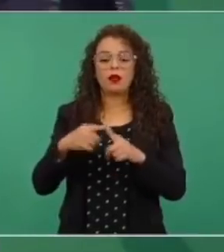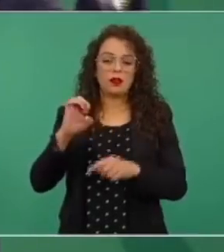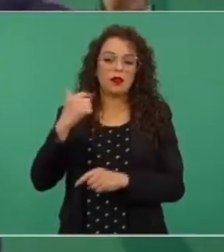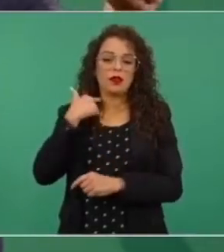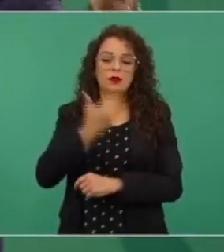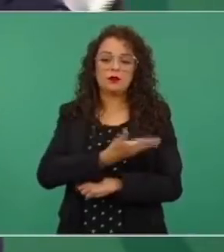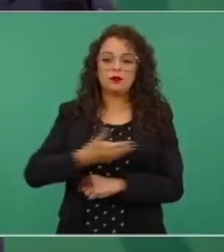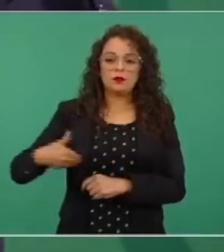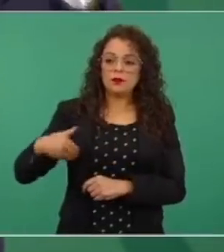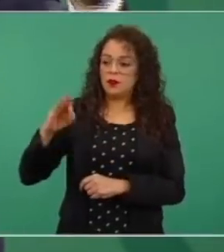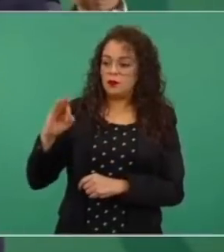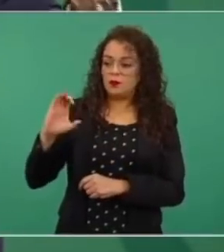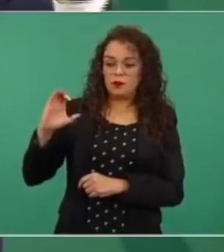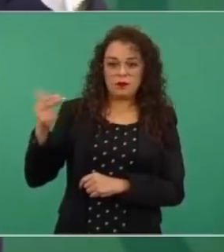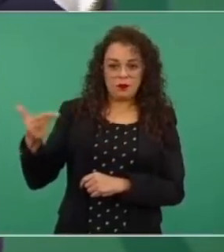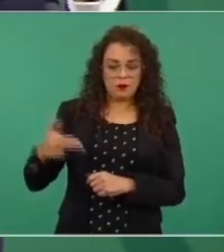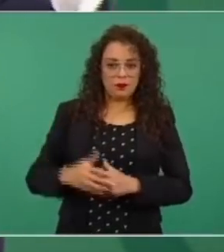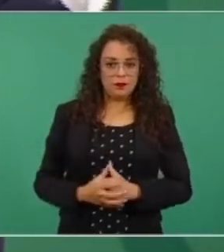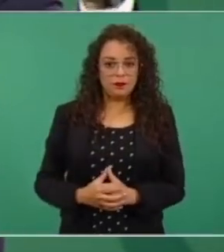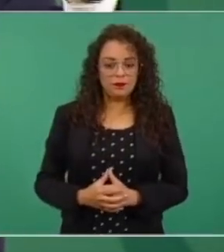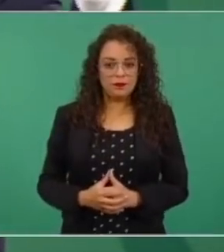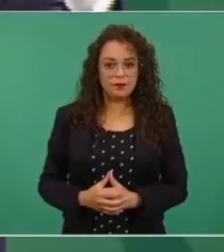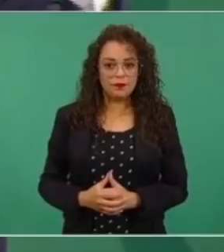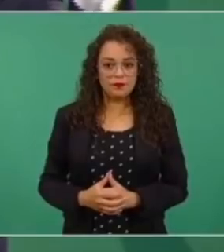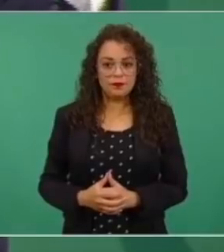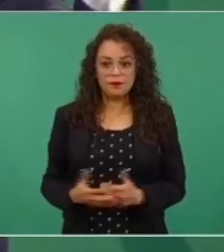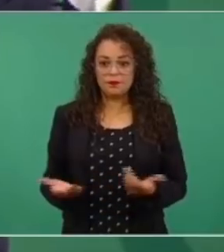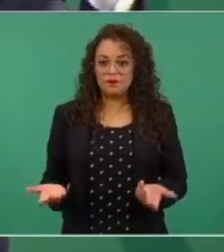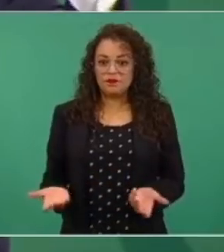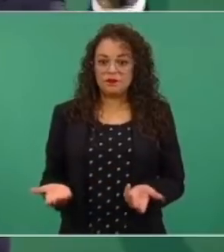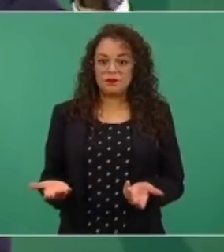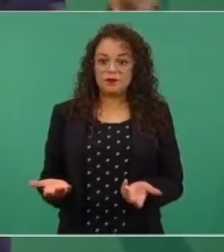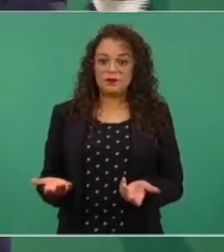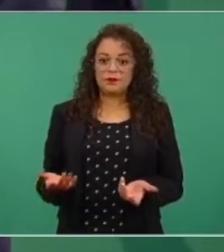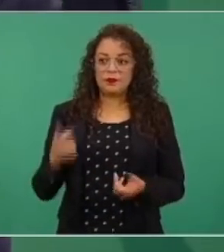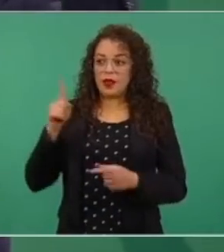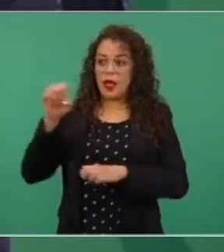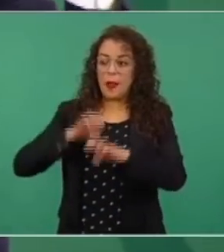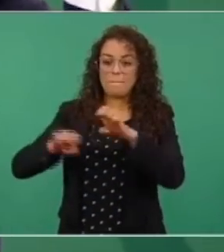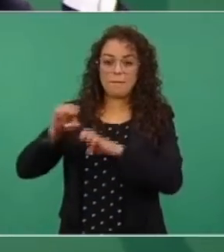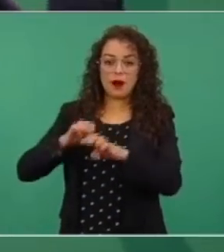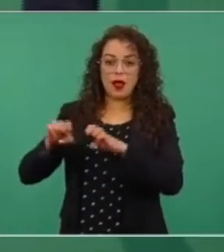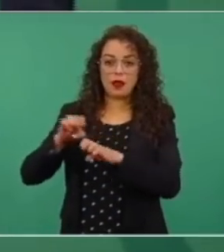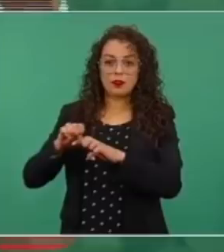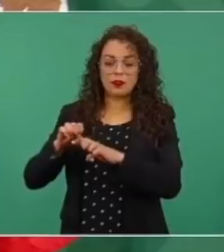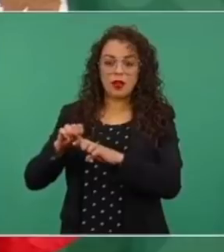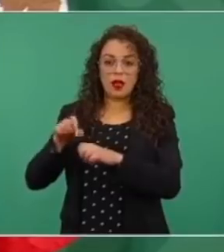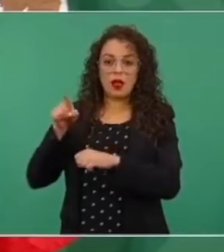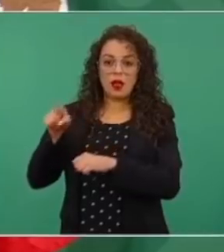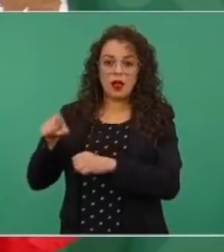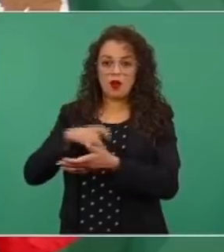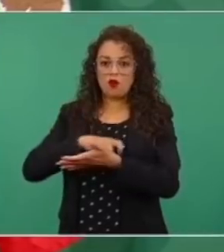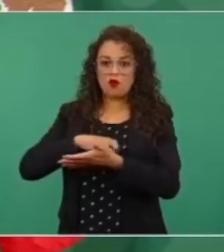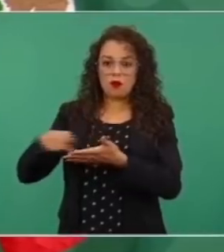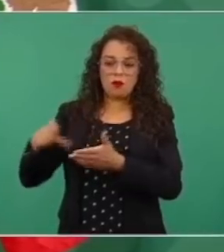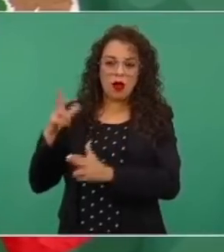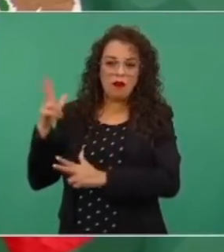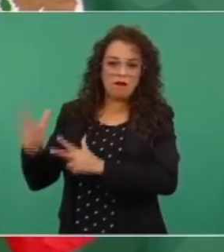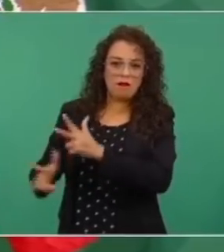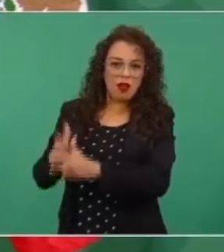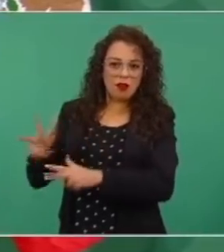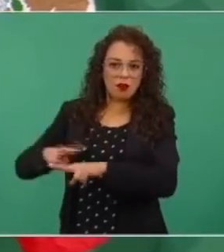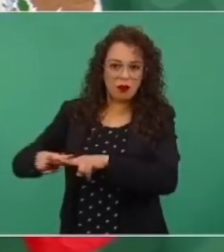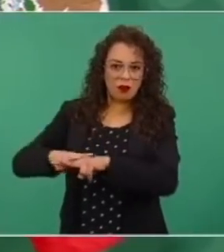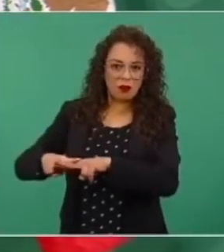cómo la empresa que se quedó con los ferrocarriles nacionales se llevó a Zedillo a trabajar